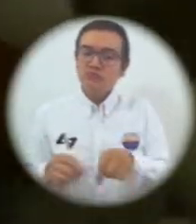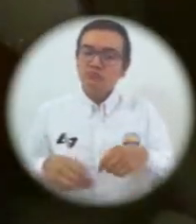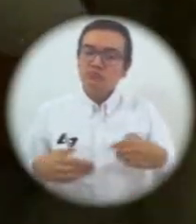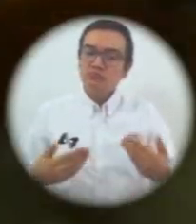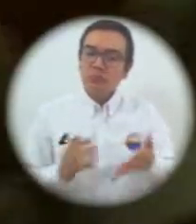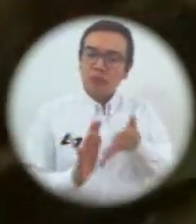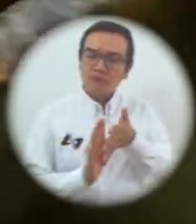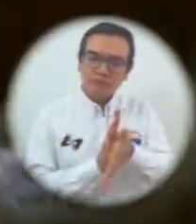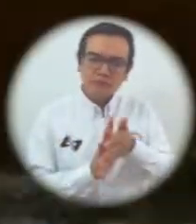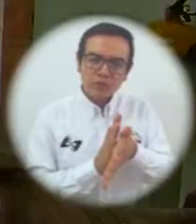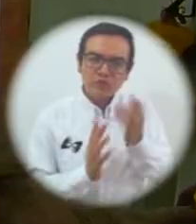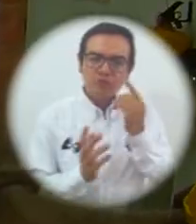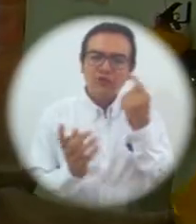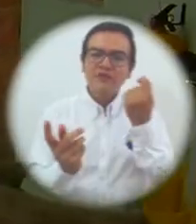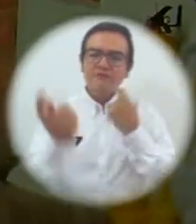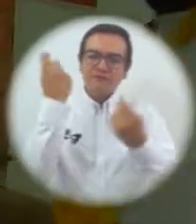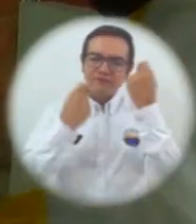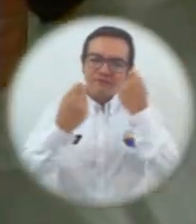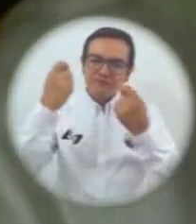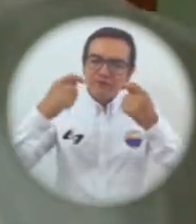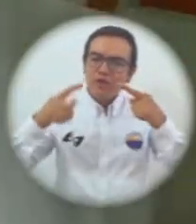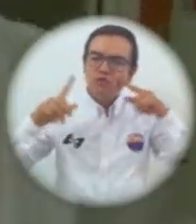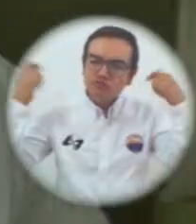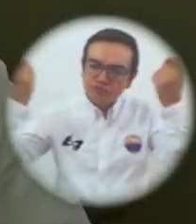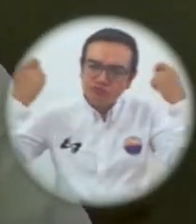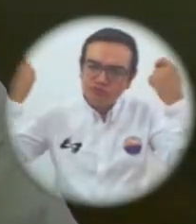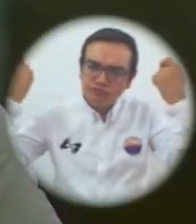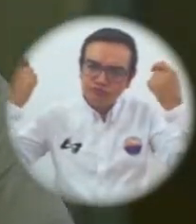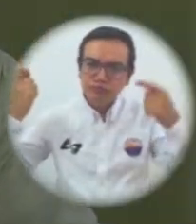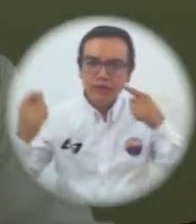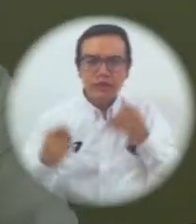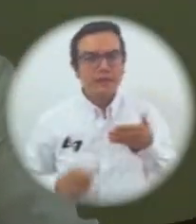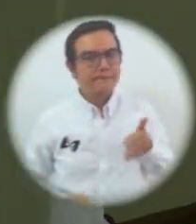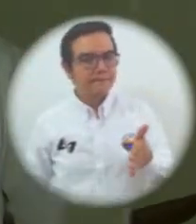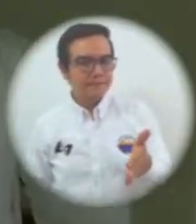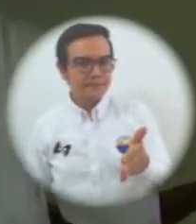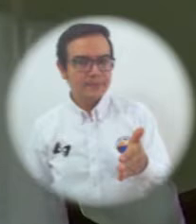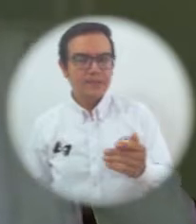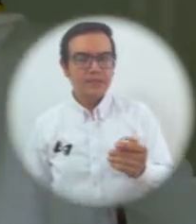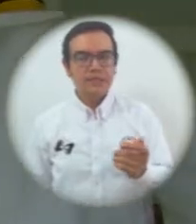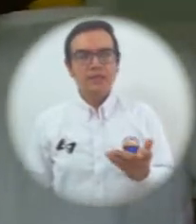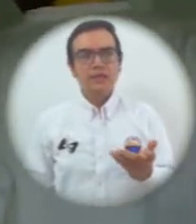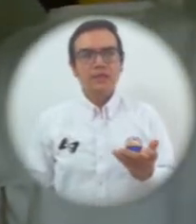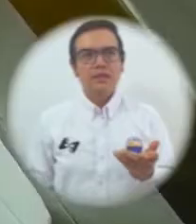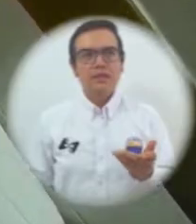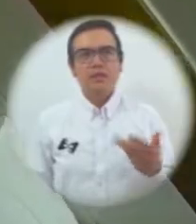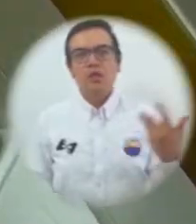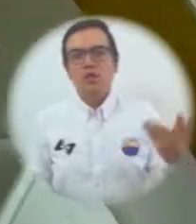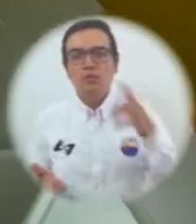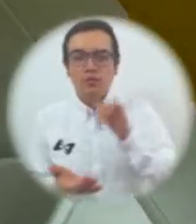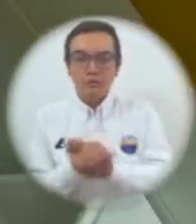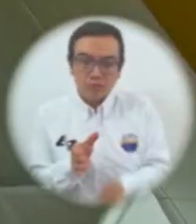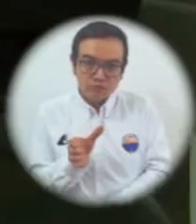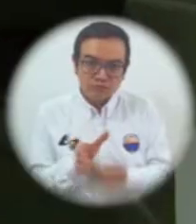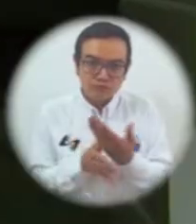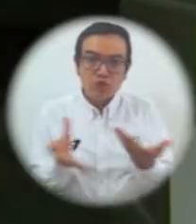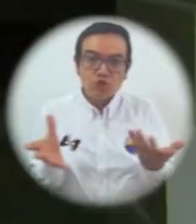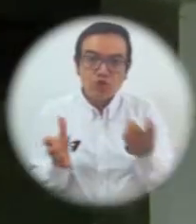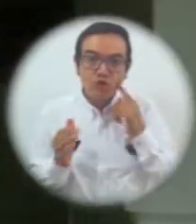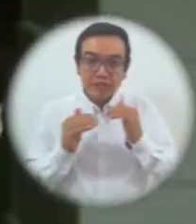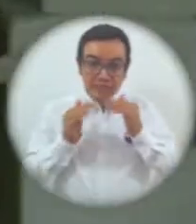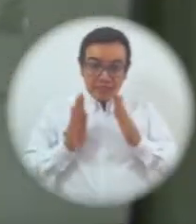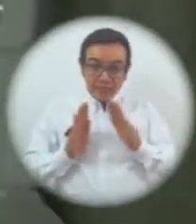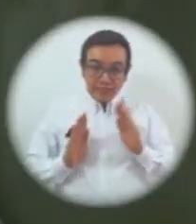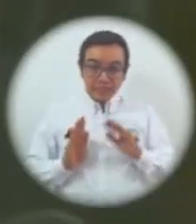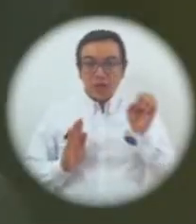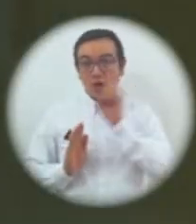que el CEPEC pone a disposición de todos los usuarios se cuenta también con informes gráficos y tabulares sobre aspectos biológicos de los principales recursos pesqueros